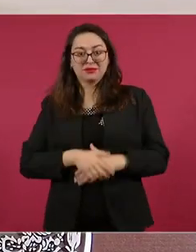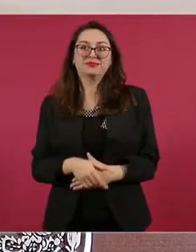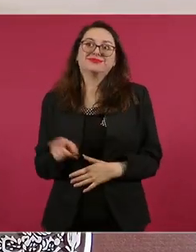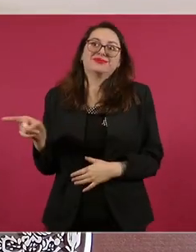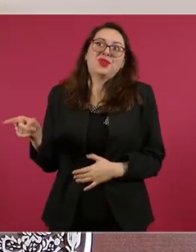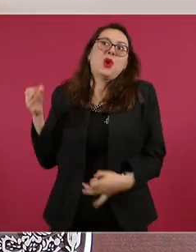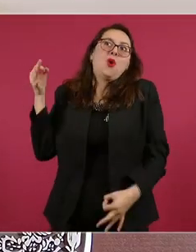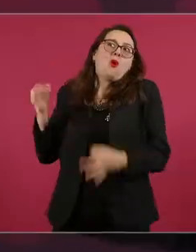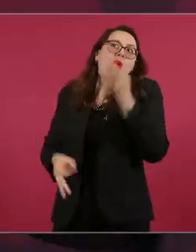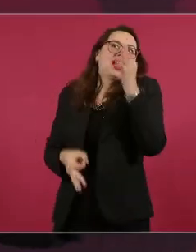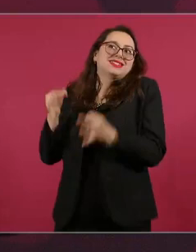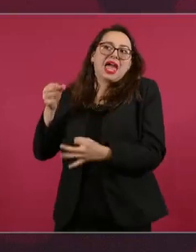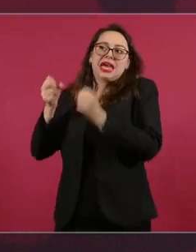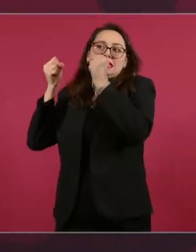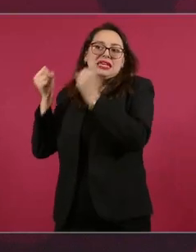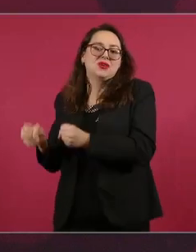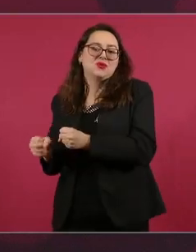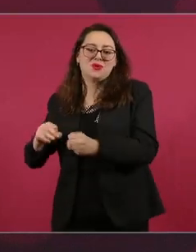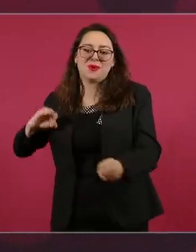¿no?